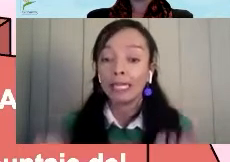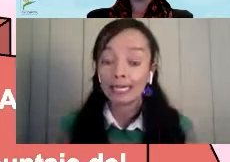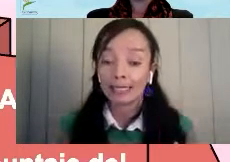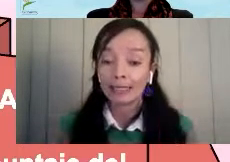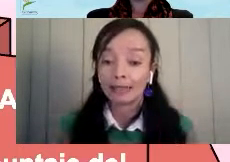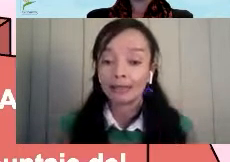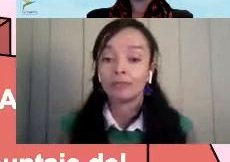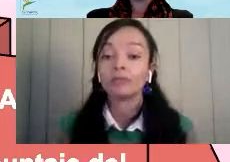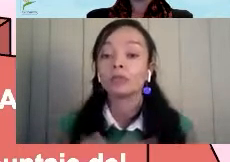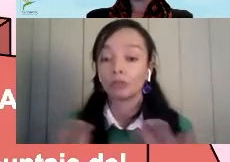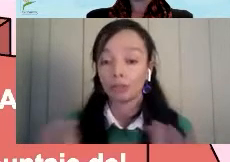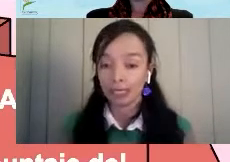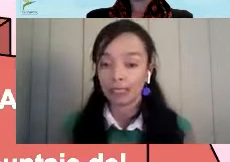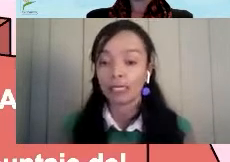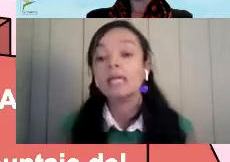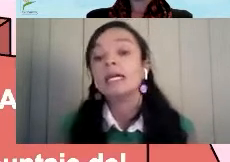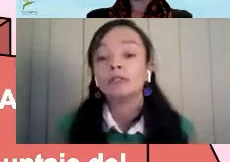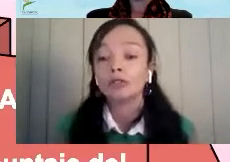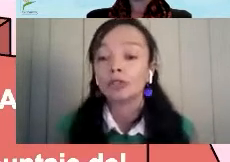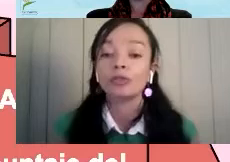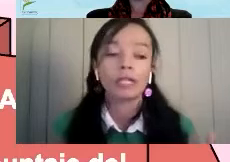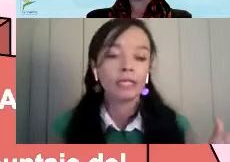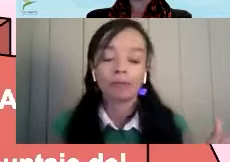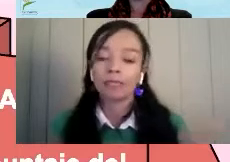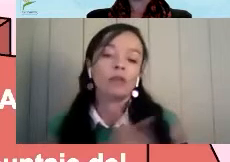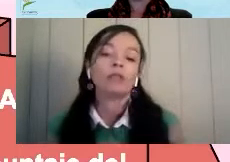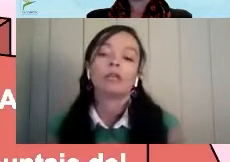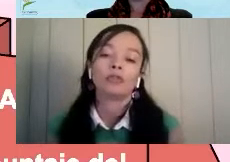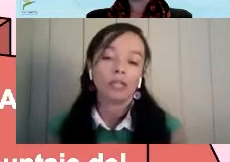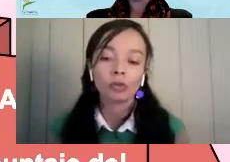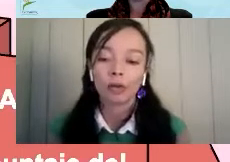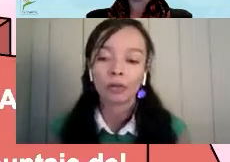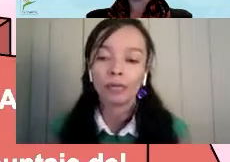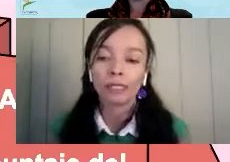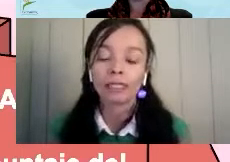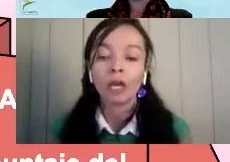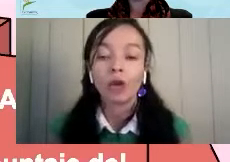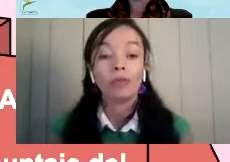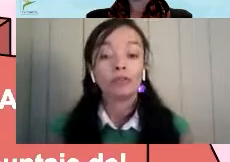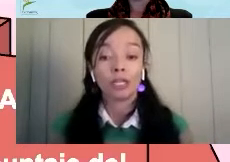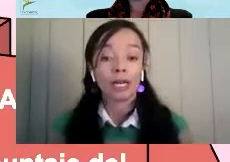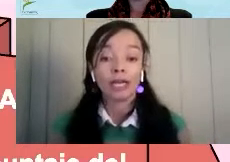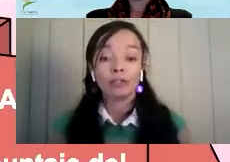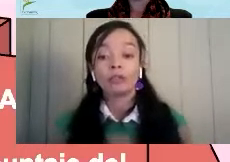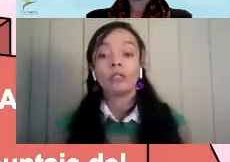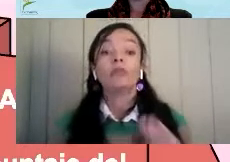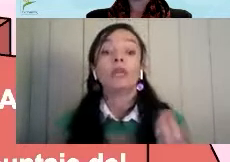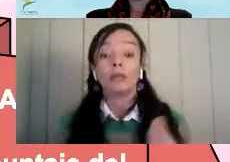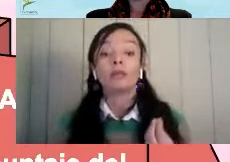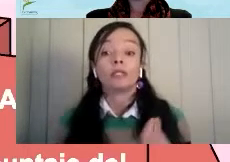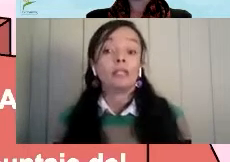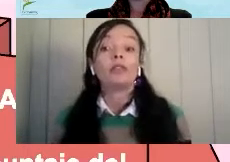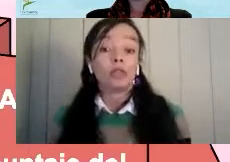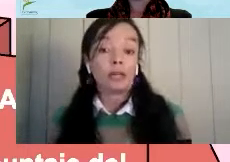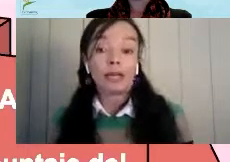comuniquen con señas. Entonces, si ustedes ya empezaron a los tres, cuatro meses, cuando llegue al año y un